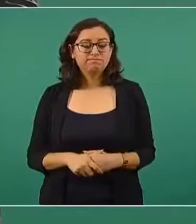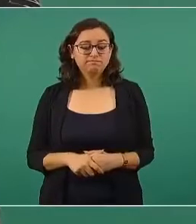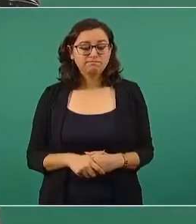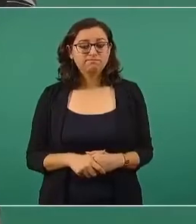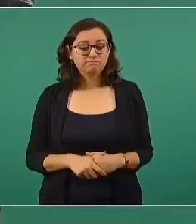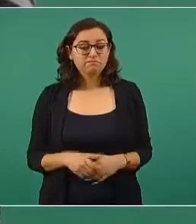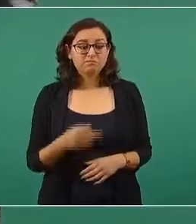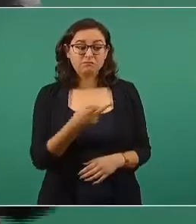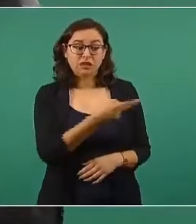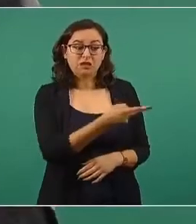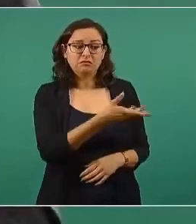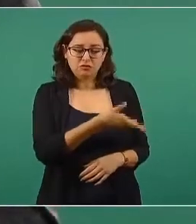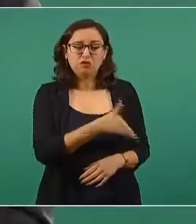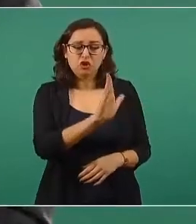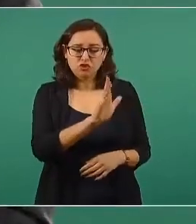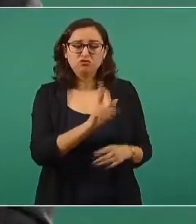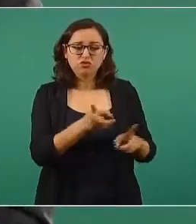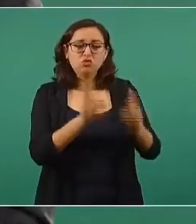casi las obligan